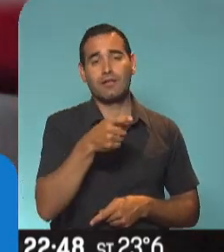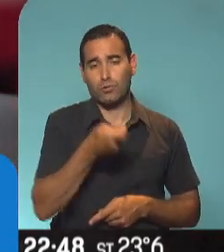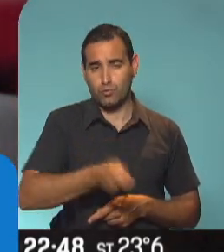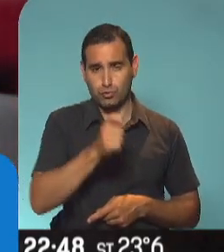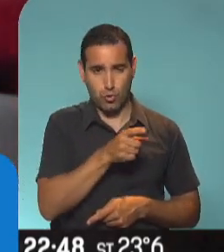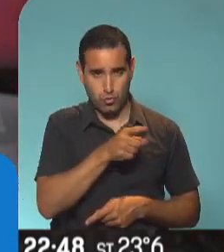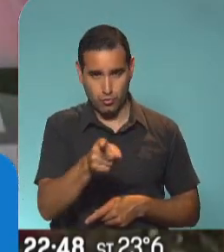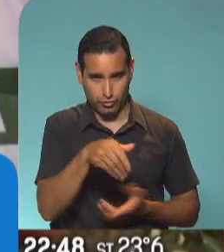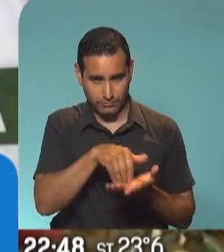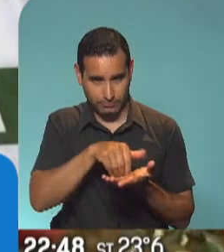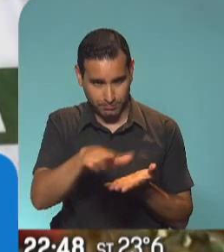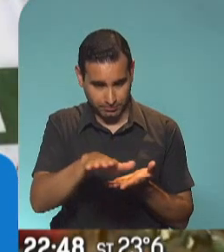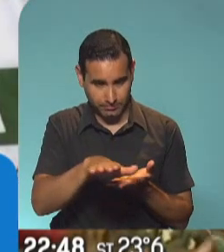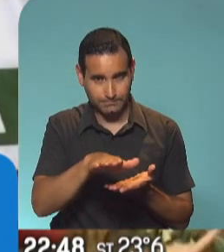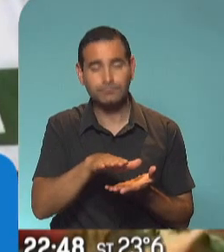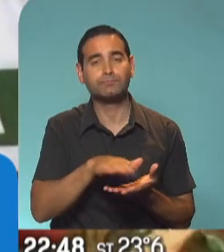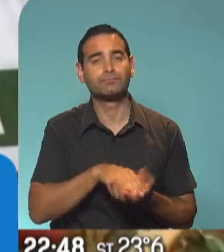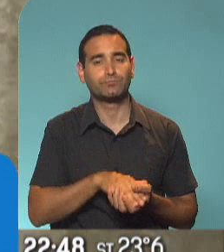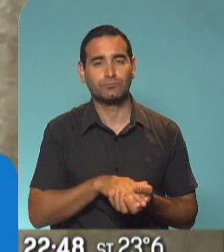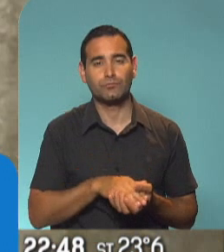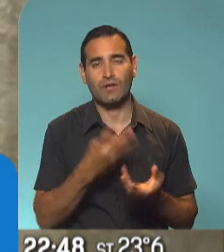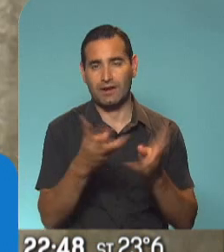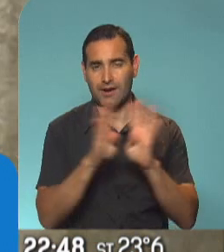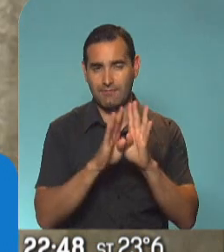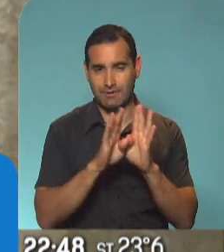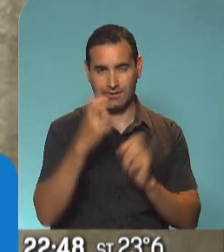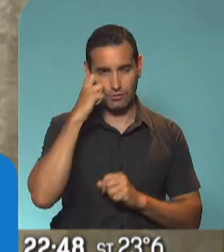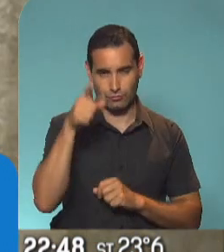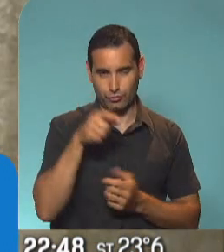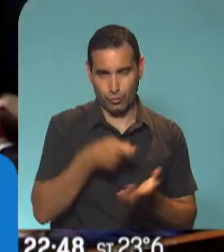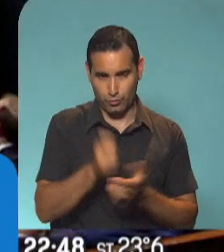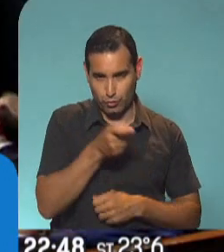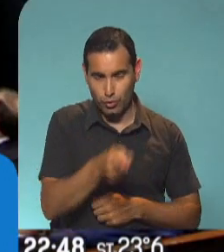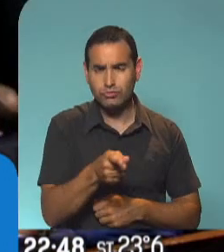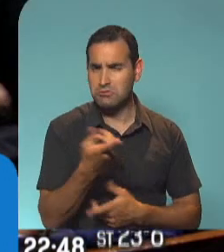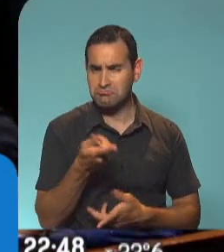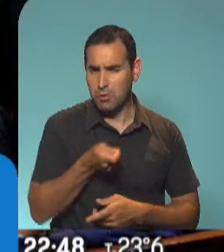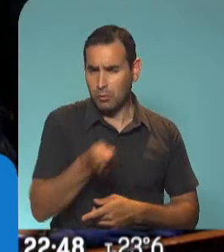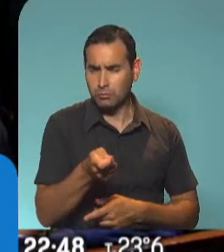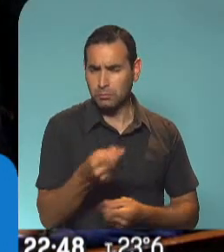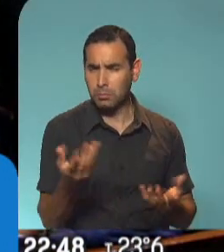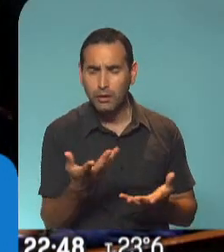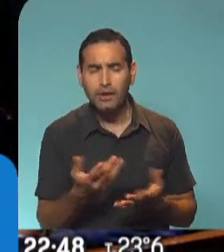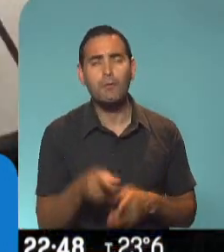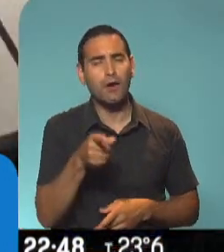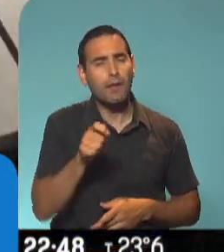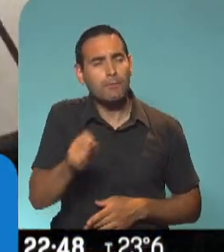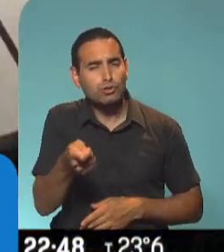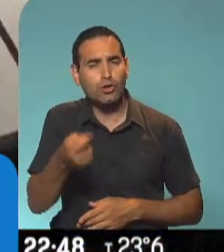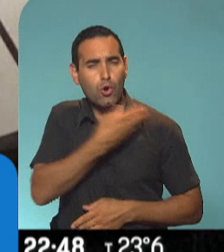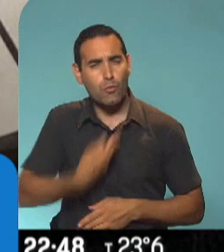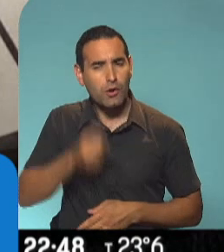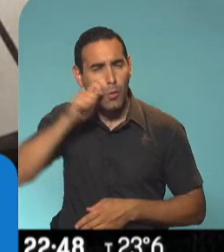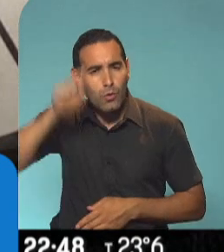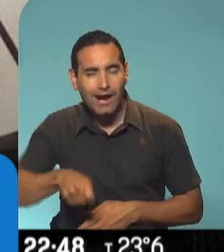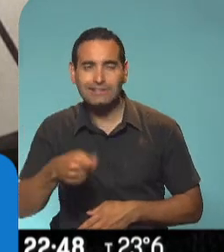en ser sometido a un juicio político o impeachment por la Cámara de Representantes. El motivo por el que se lo juzga es haber presionado al gobierno de Ucrania para